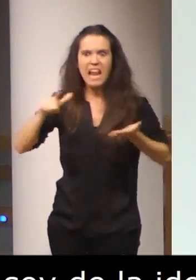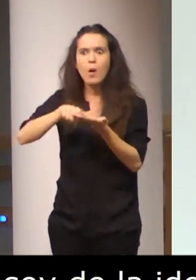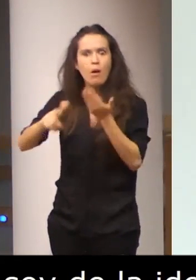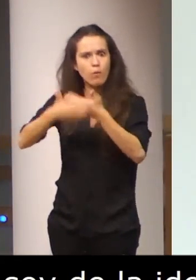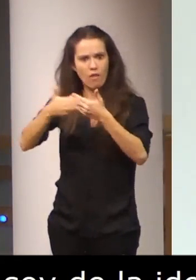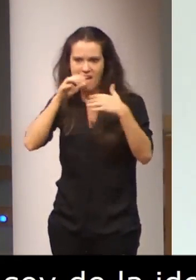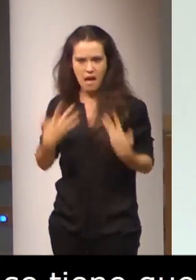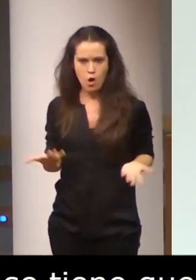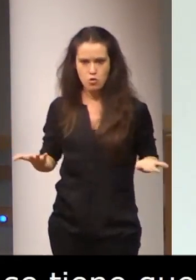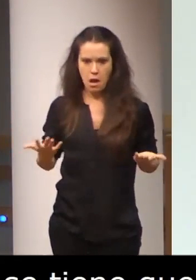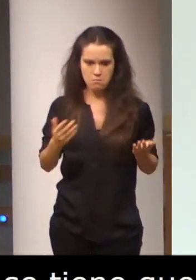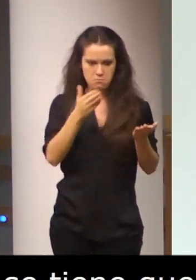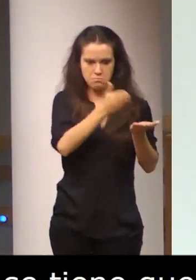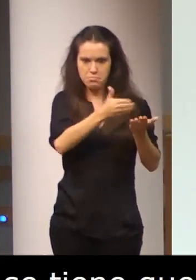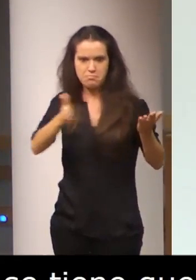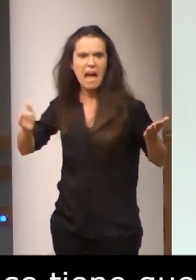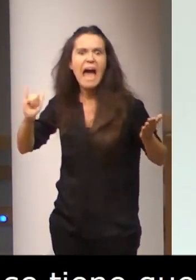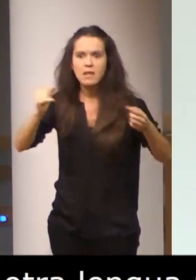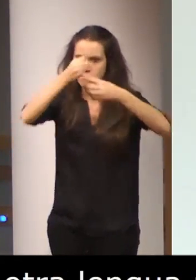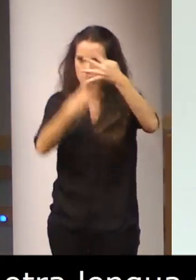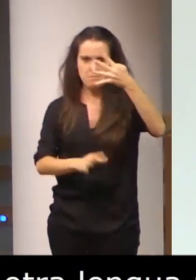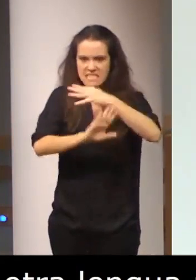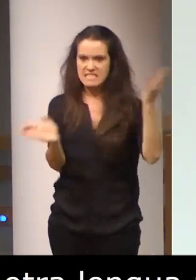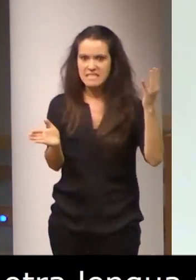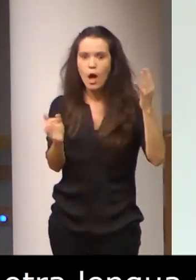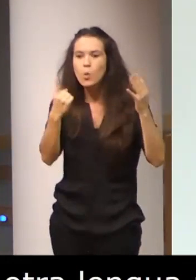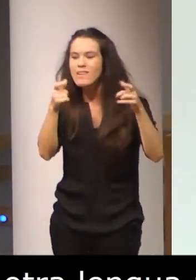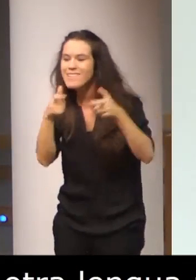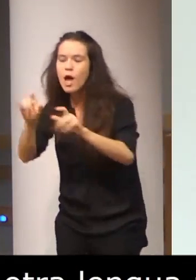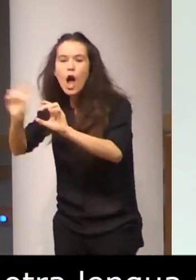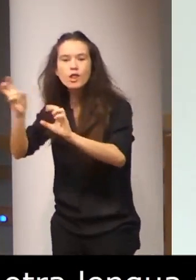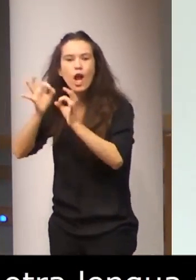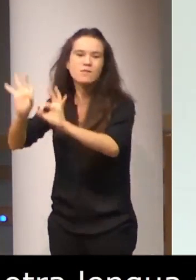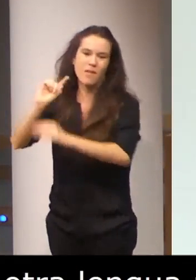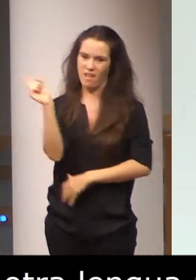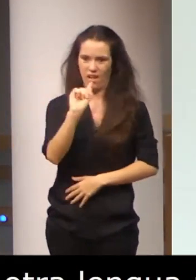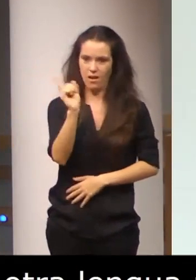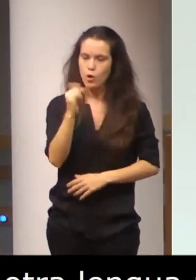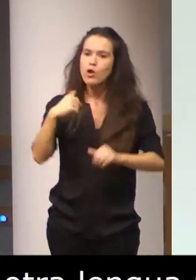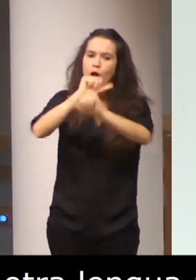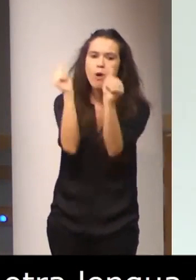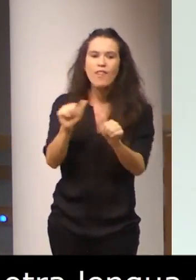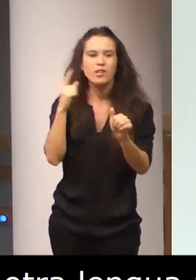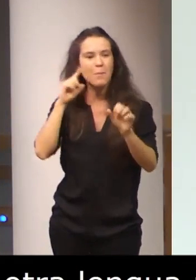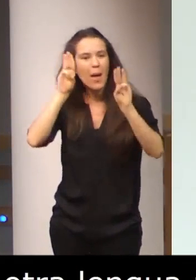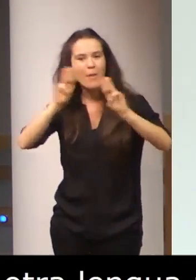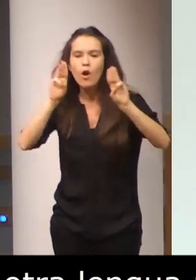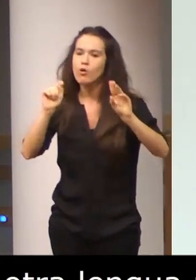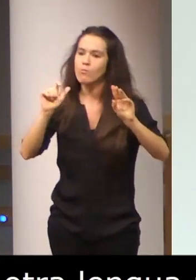de la misma manera. Es decir, hay que dotarlo también de un modelo pedagógico innovador.